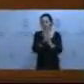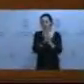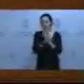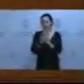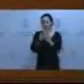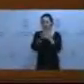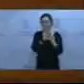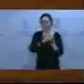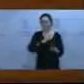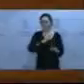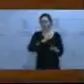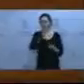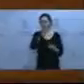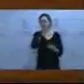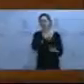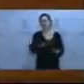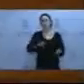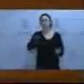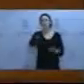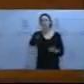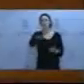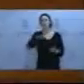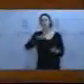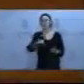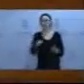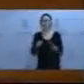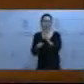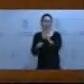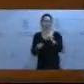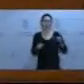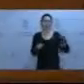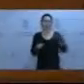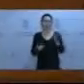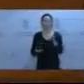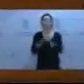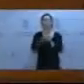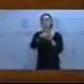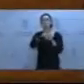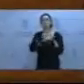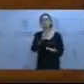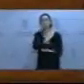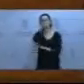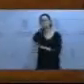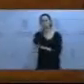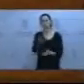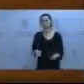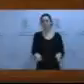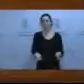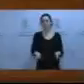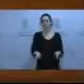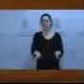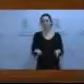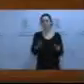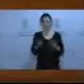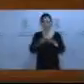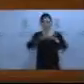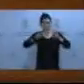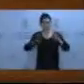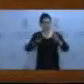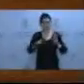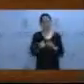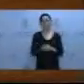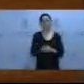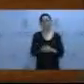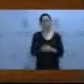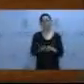muchas comunidades autónomas, señor Fernández, que lo establecen y que lo imponen. Pero, claro, es que tampoco